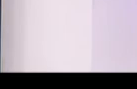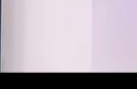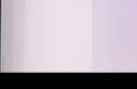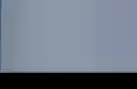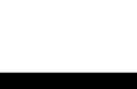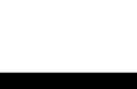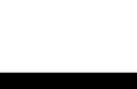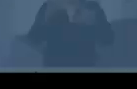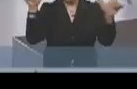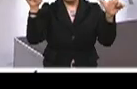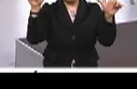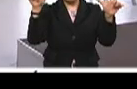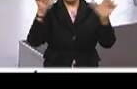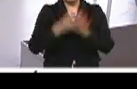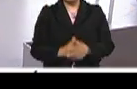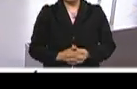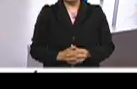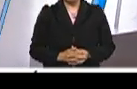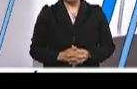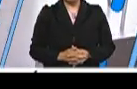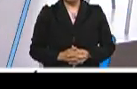Interfaz.